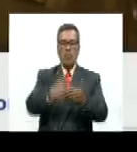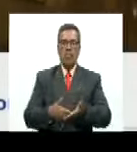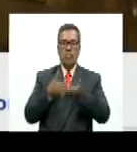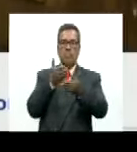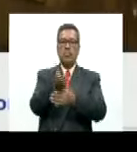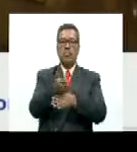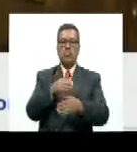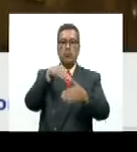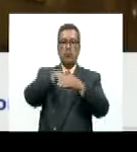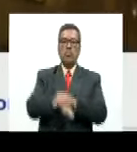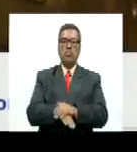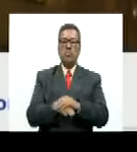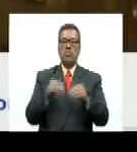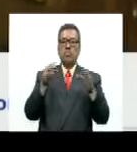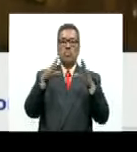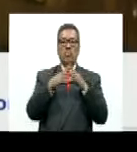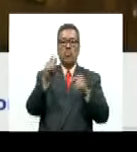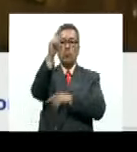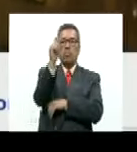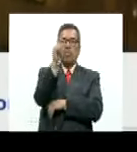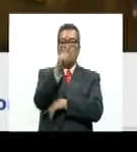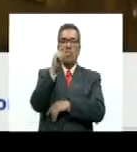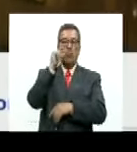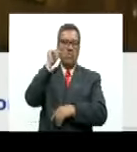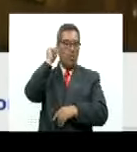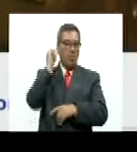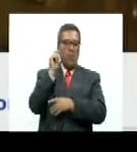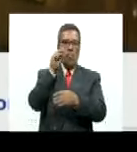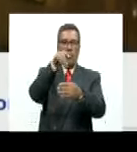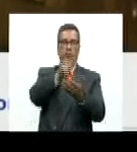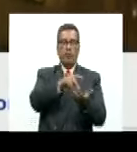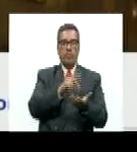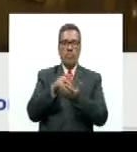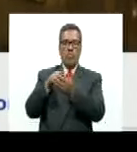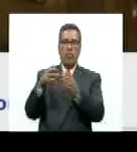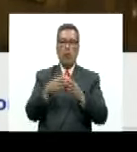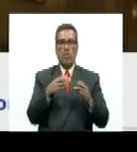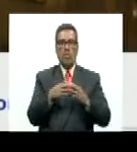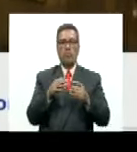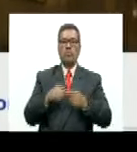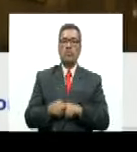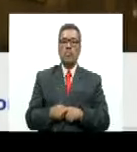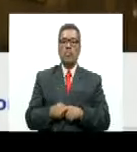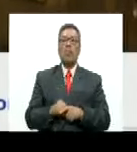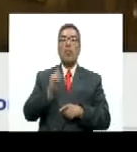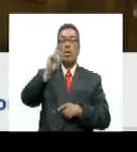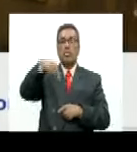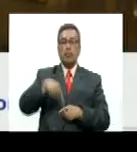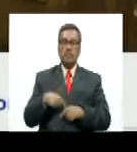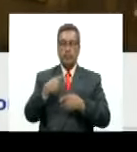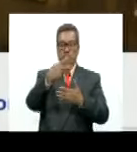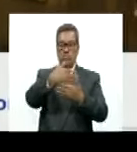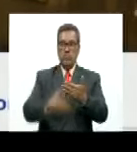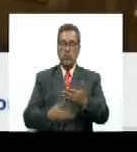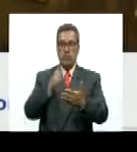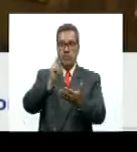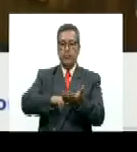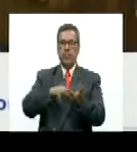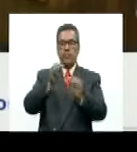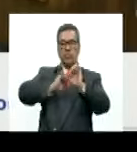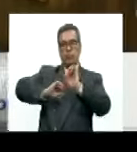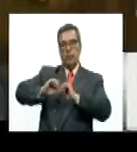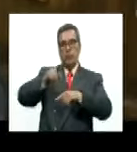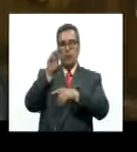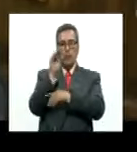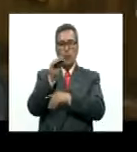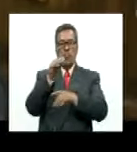misma la intervención de todas las diputadas y de todos los diputados que participaron en esta sesión extraordinaria, así como las propuestas aprobadas y rechazadas en el